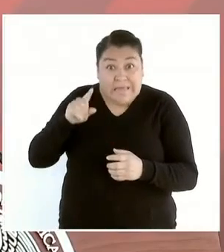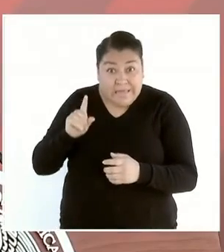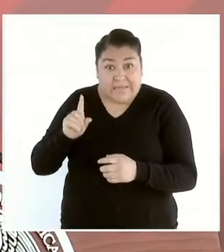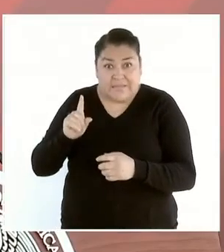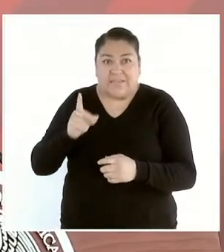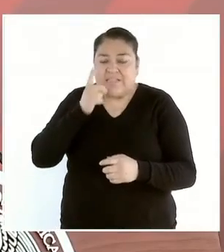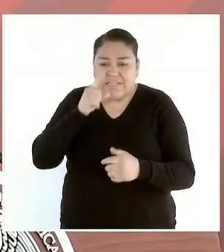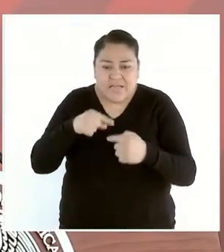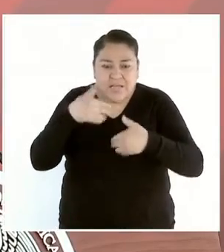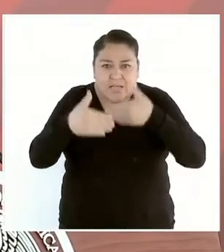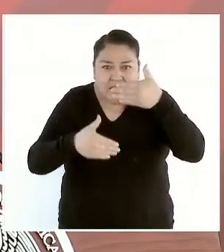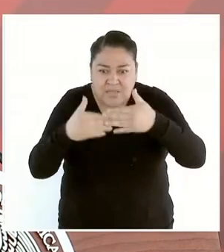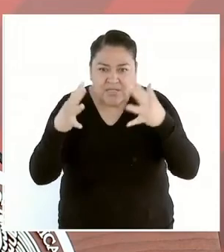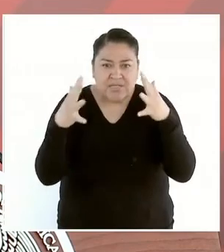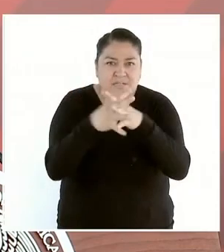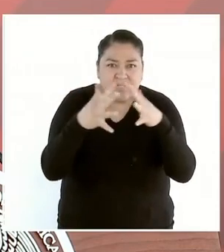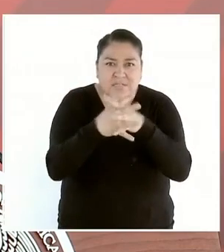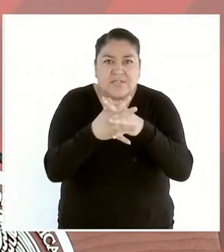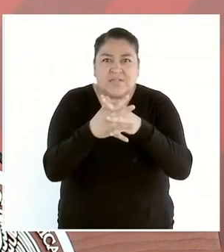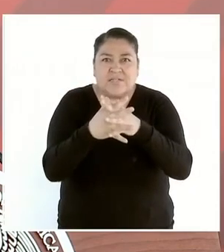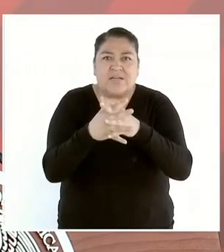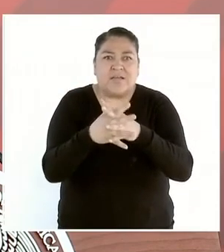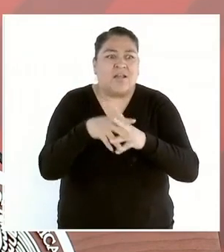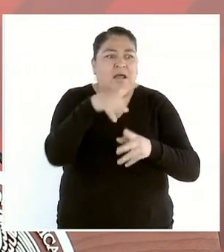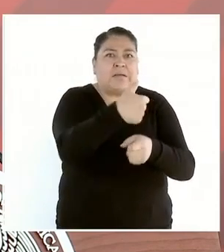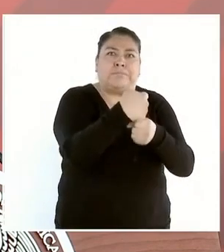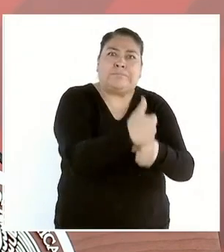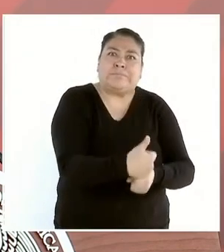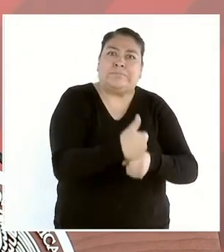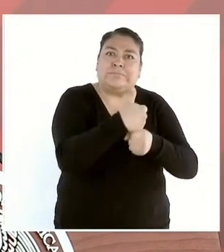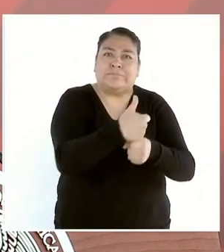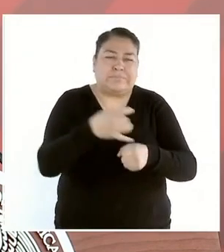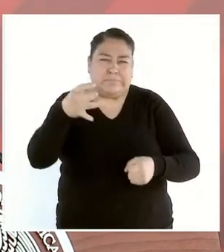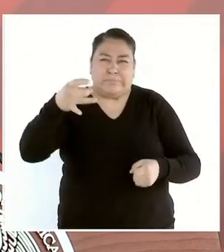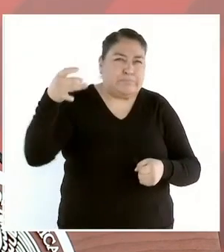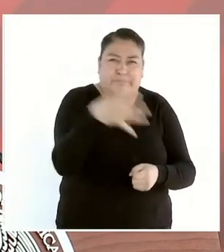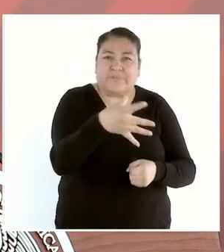mala guerra para los franceses